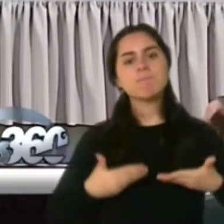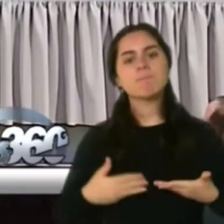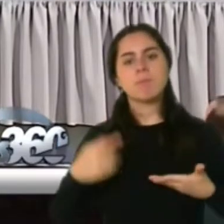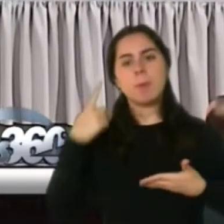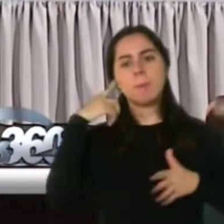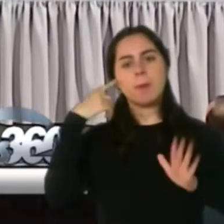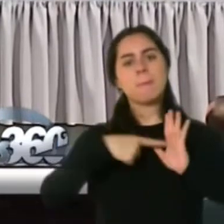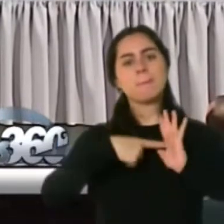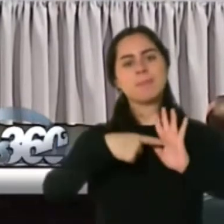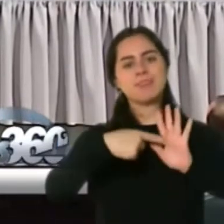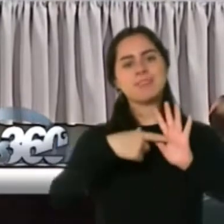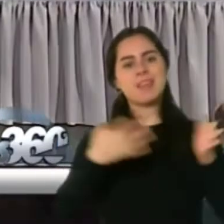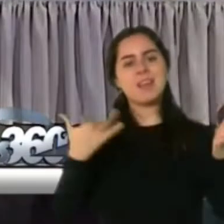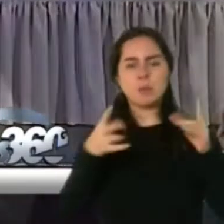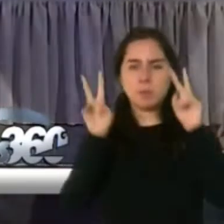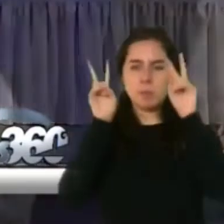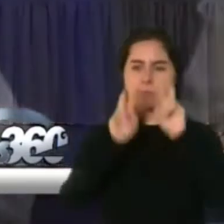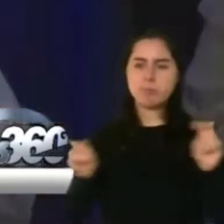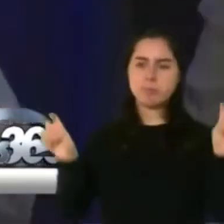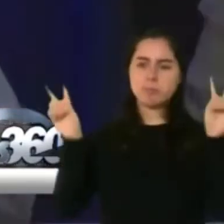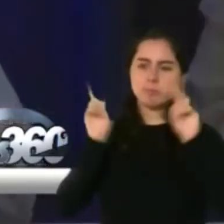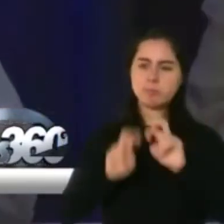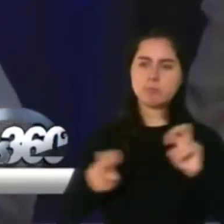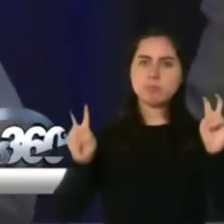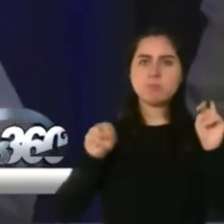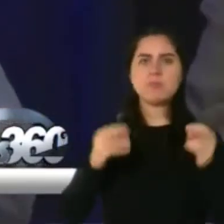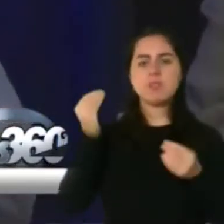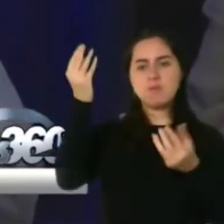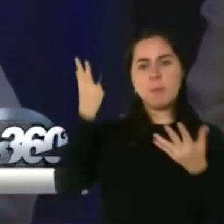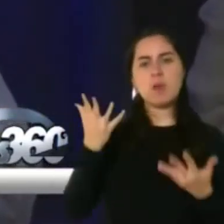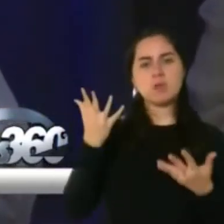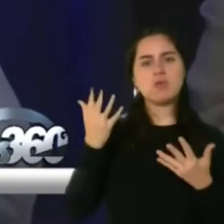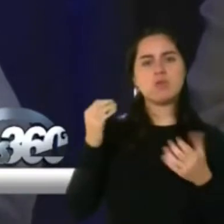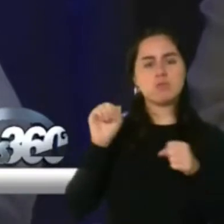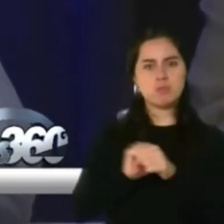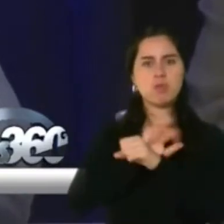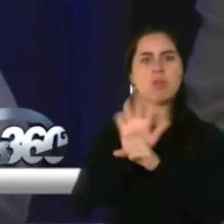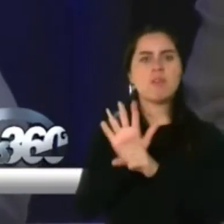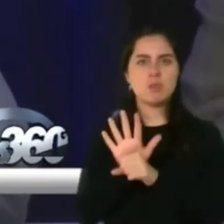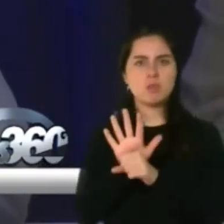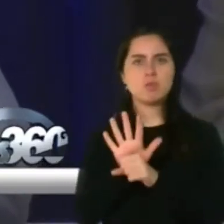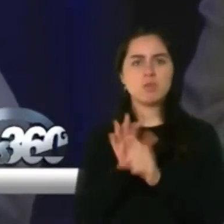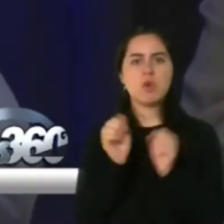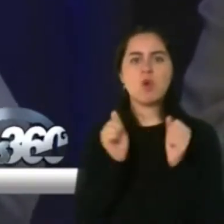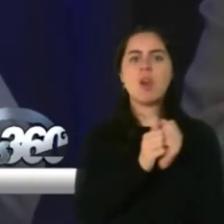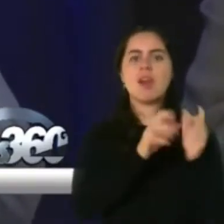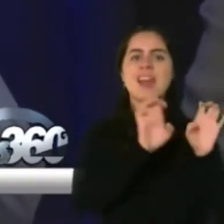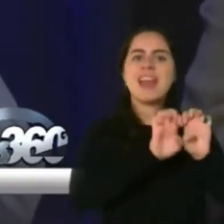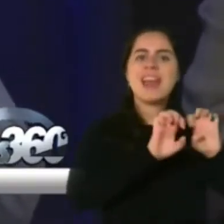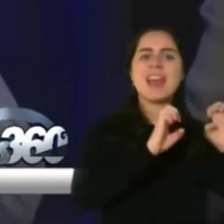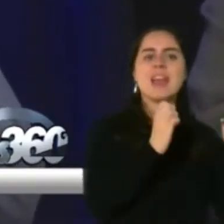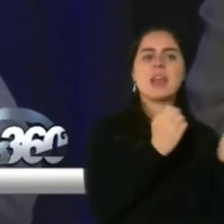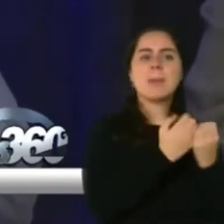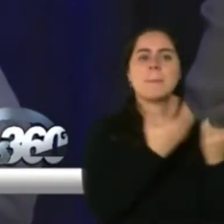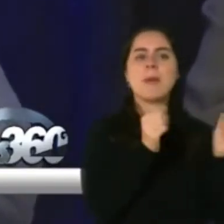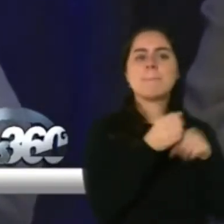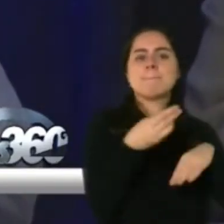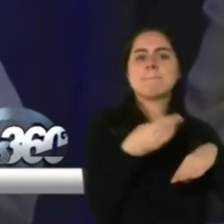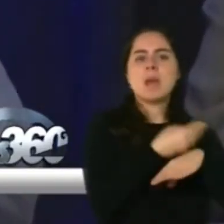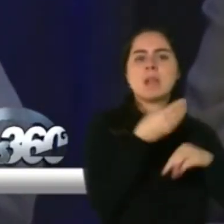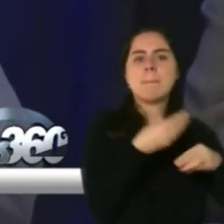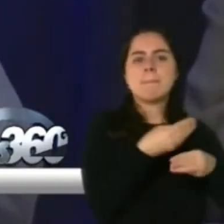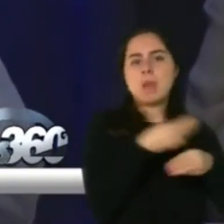análisis de datos de COVID-19 del grupo del equipo de modelación